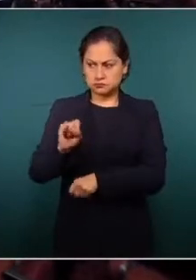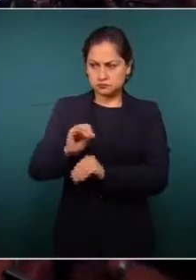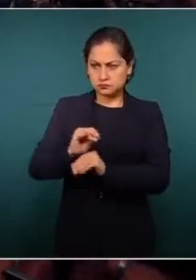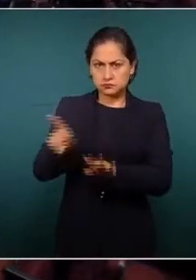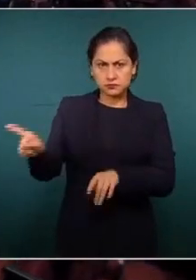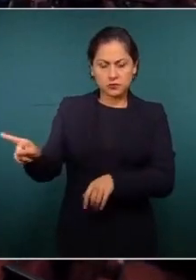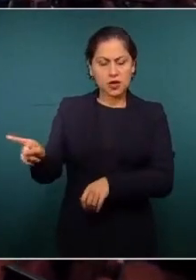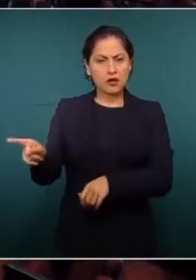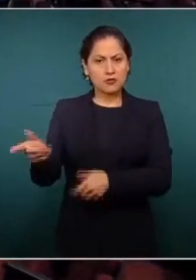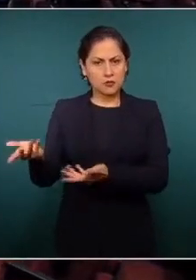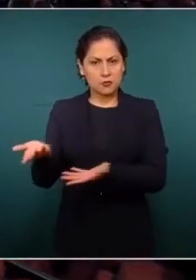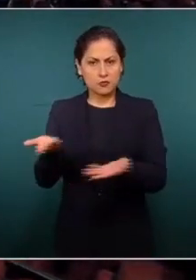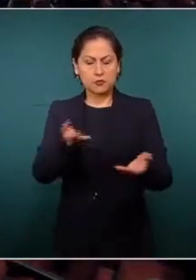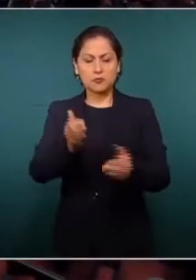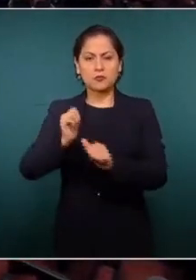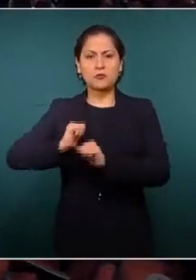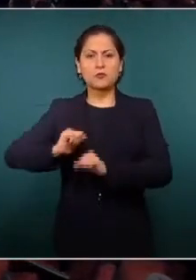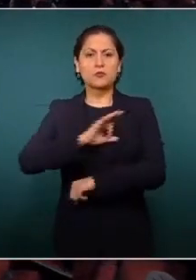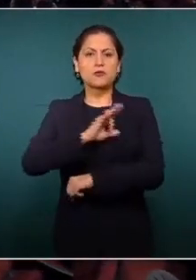gracias